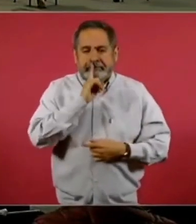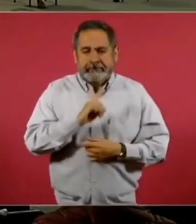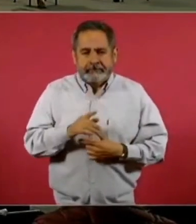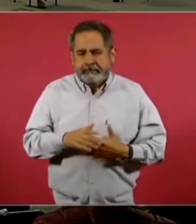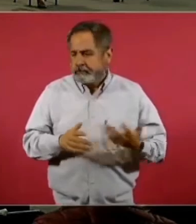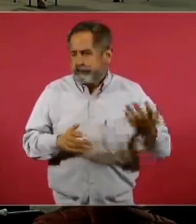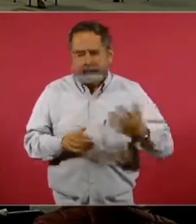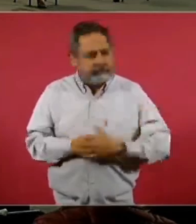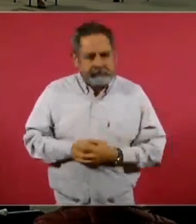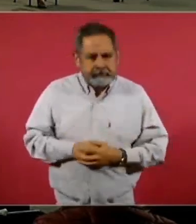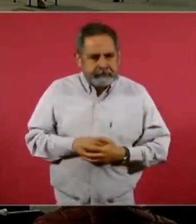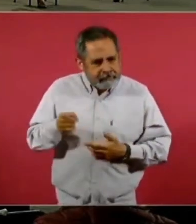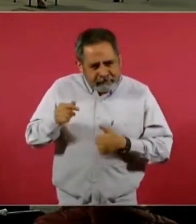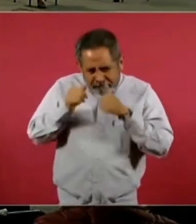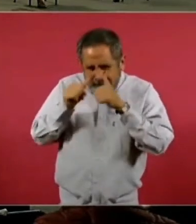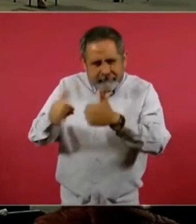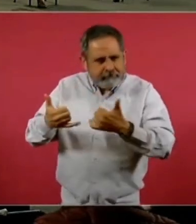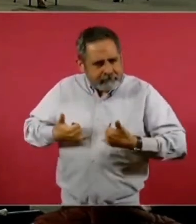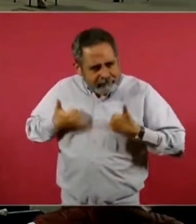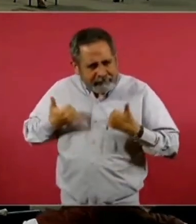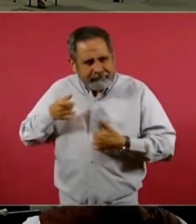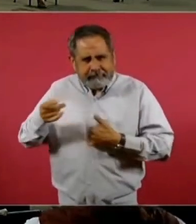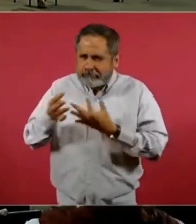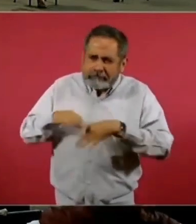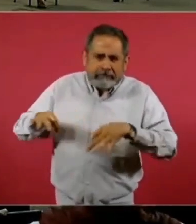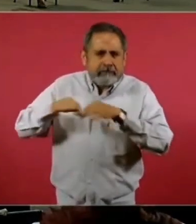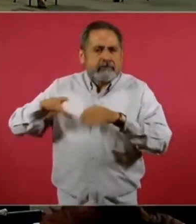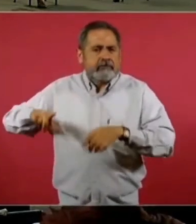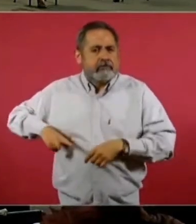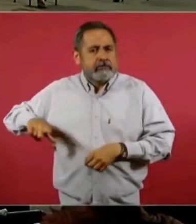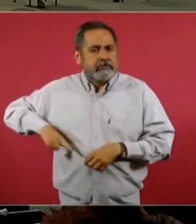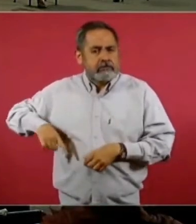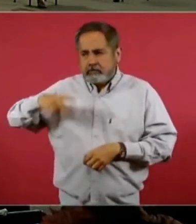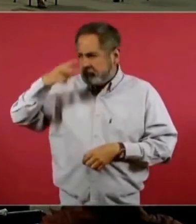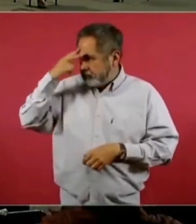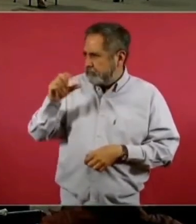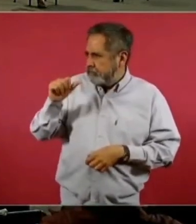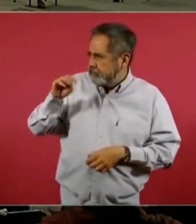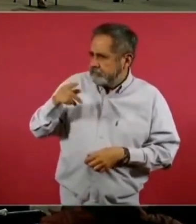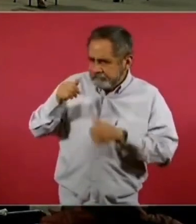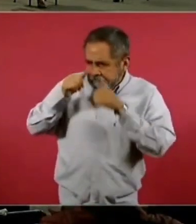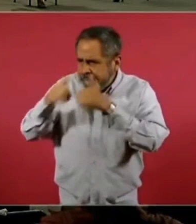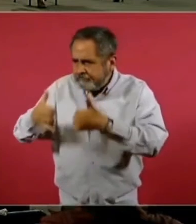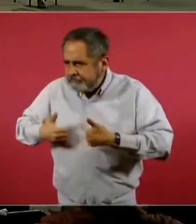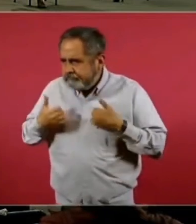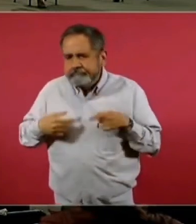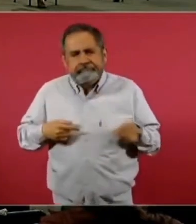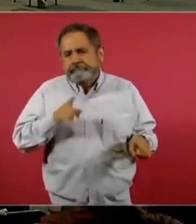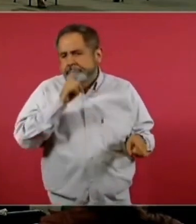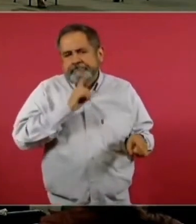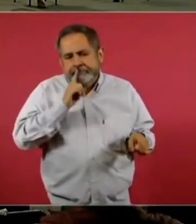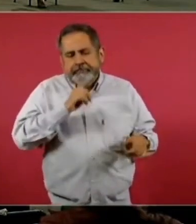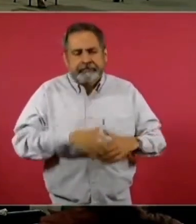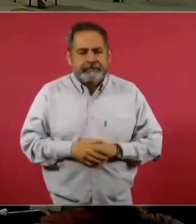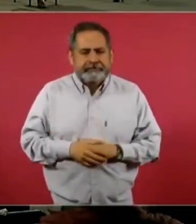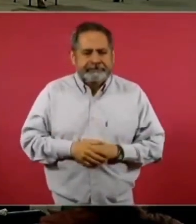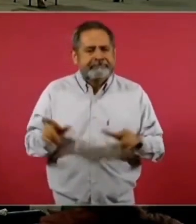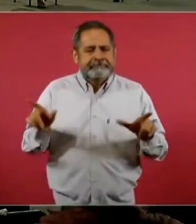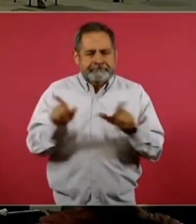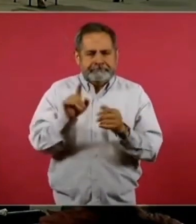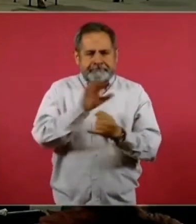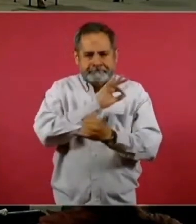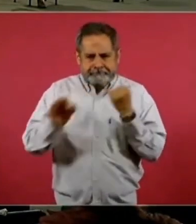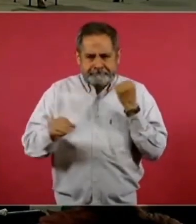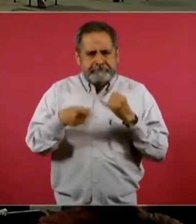la atención a los jóvenes, que ha sido una prioridad en el sexenio del presidente Andrés Manuel López Obrador. Con esto terminamos la sección,